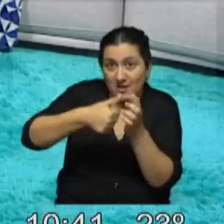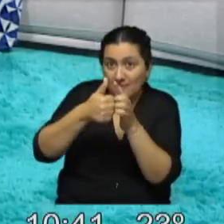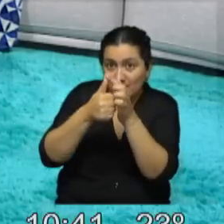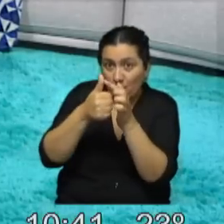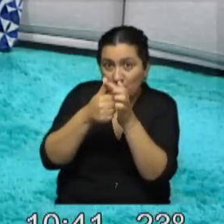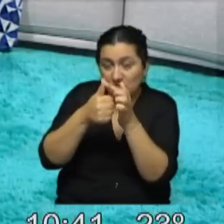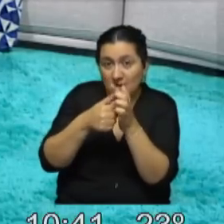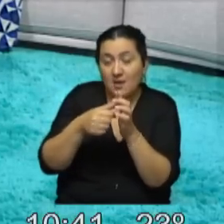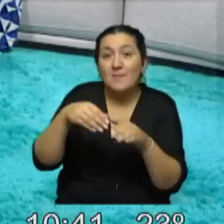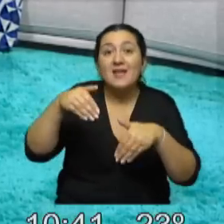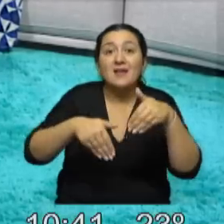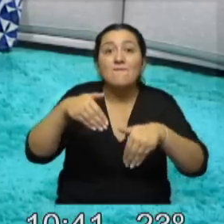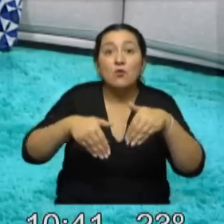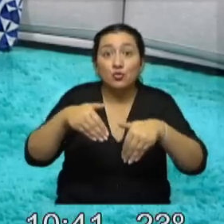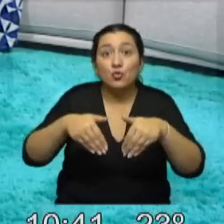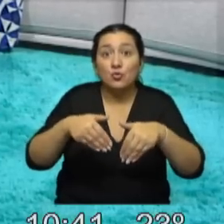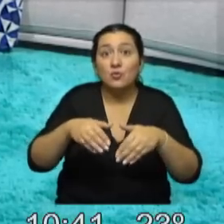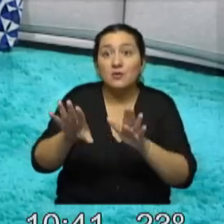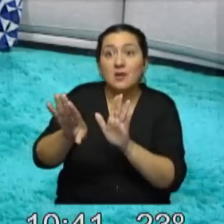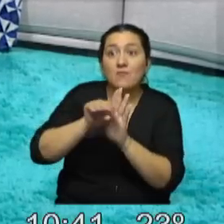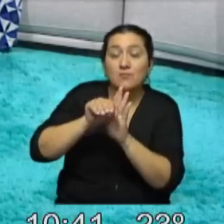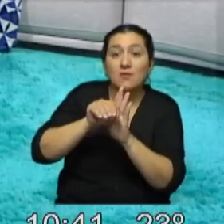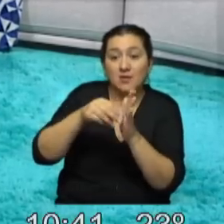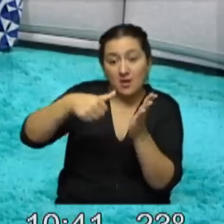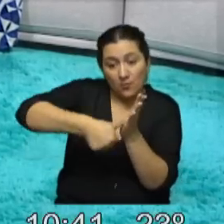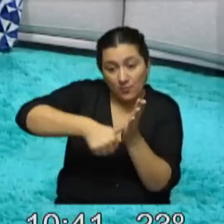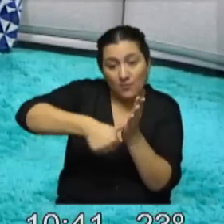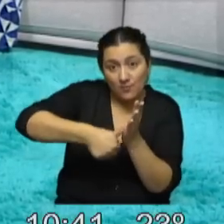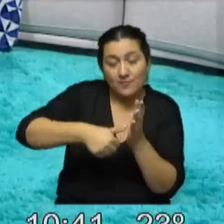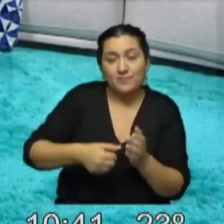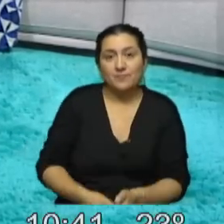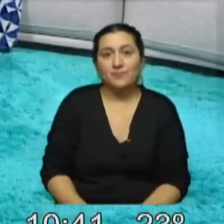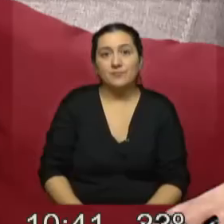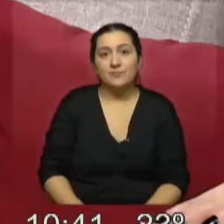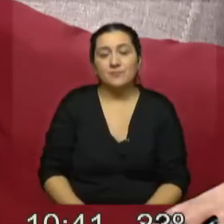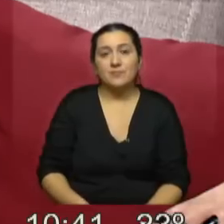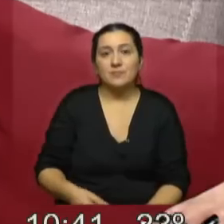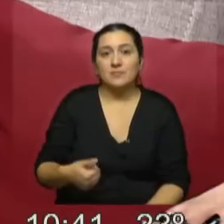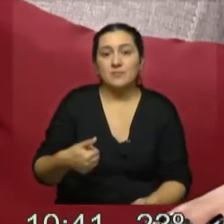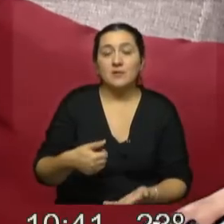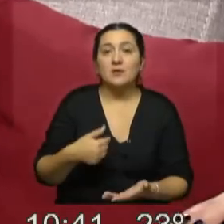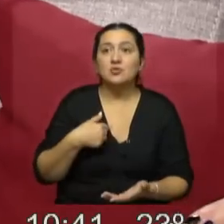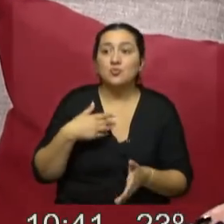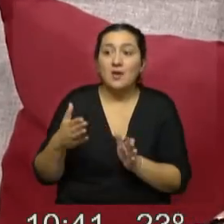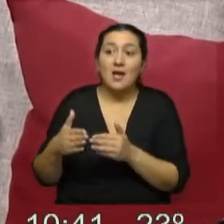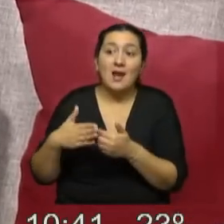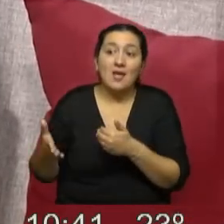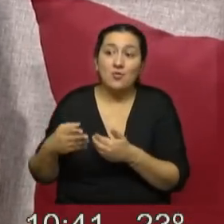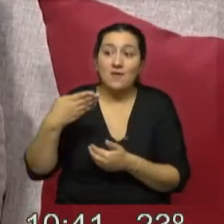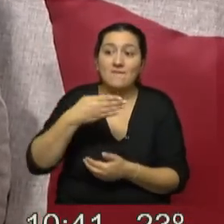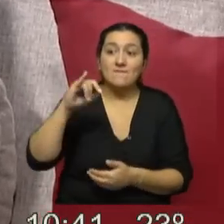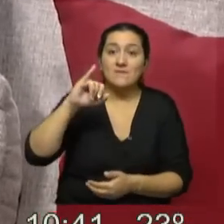de huella y no hubiera fraude y bueno habían observadores internacionales estuve al lado de Billy